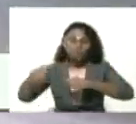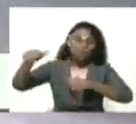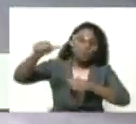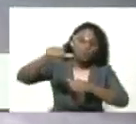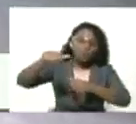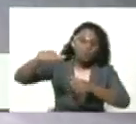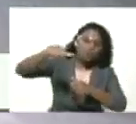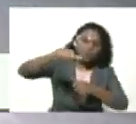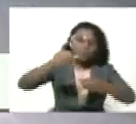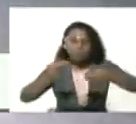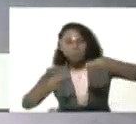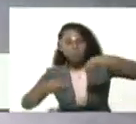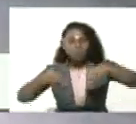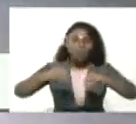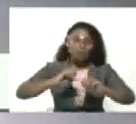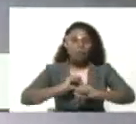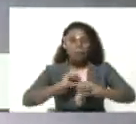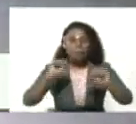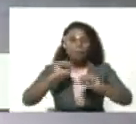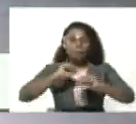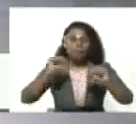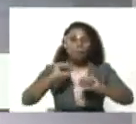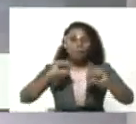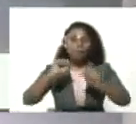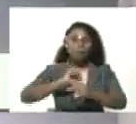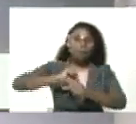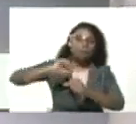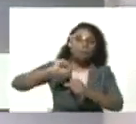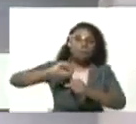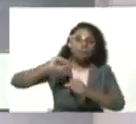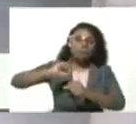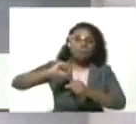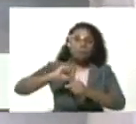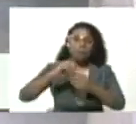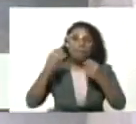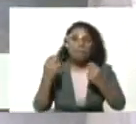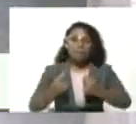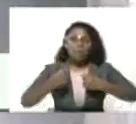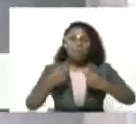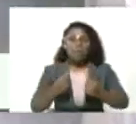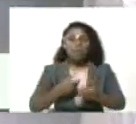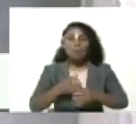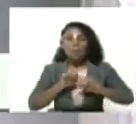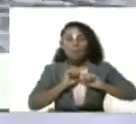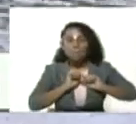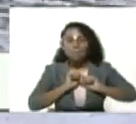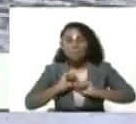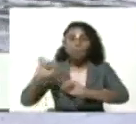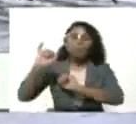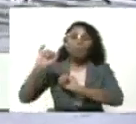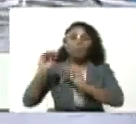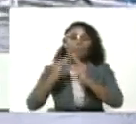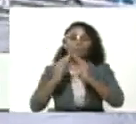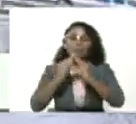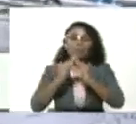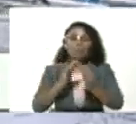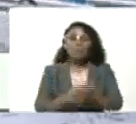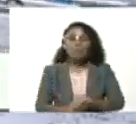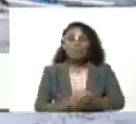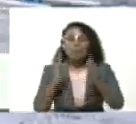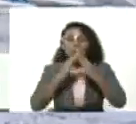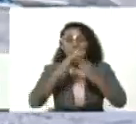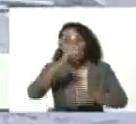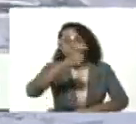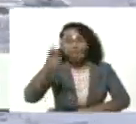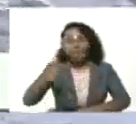después comenzar las bombas a activar y a empujar el agua para la casa de la gente.